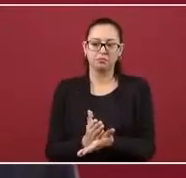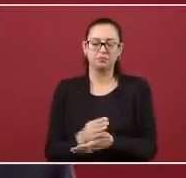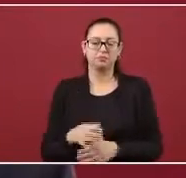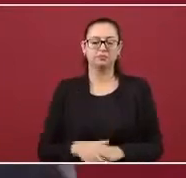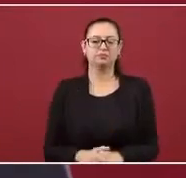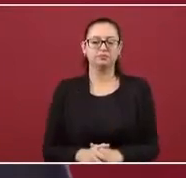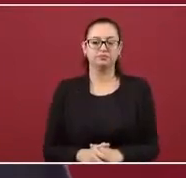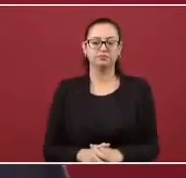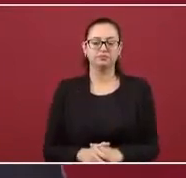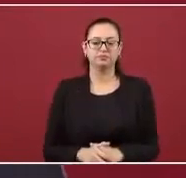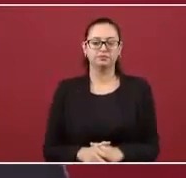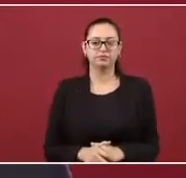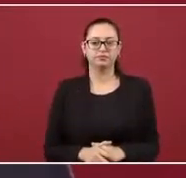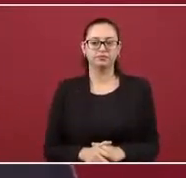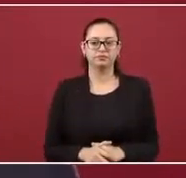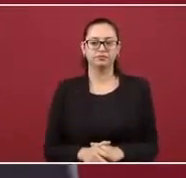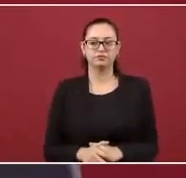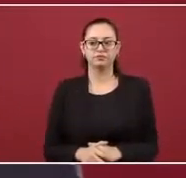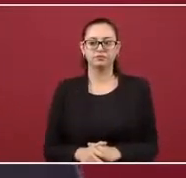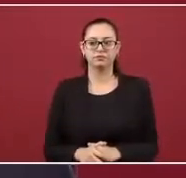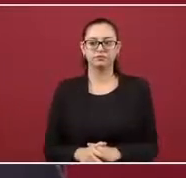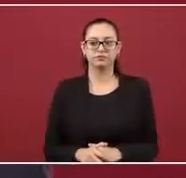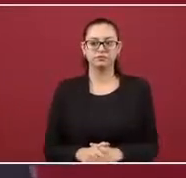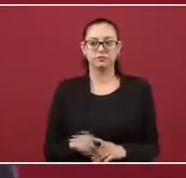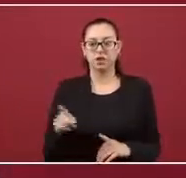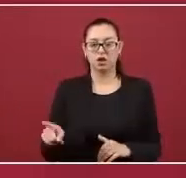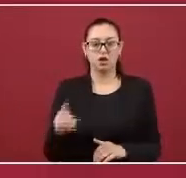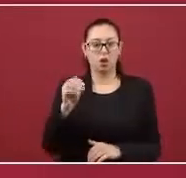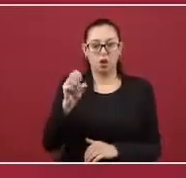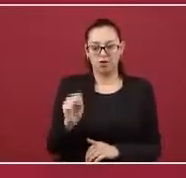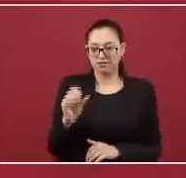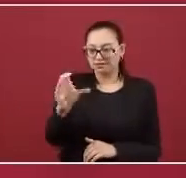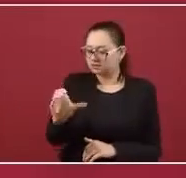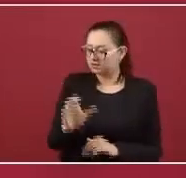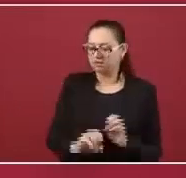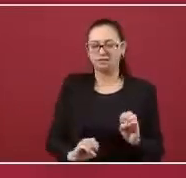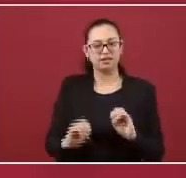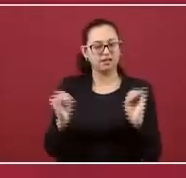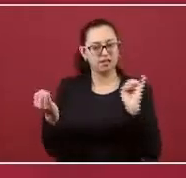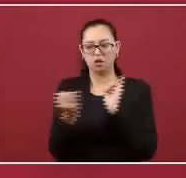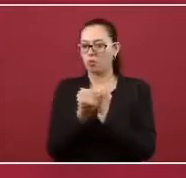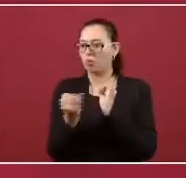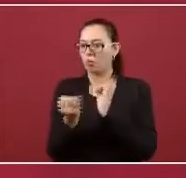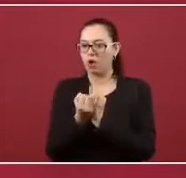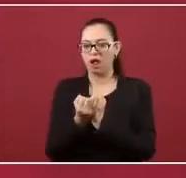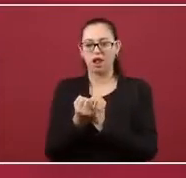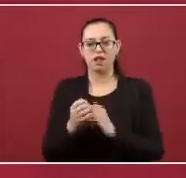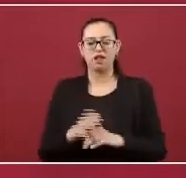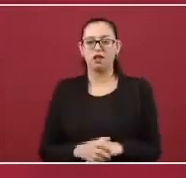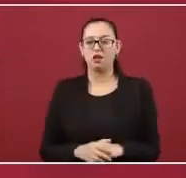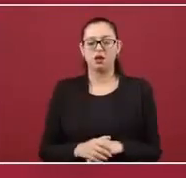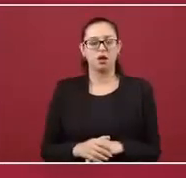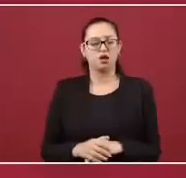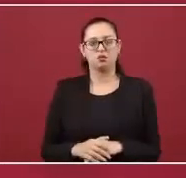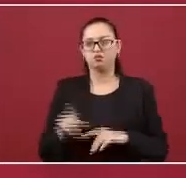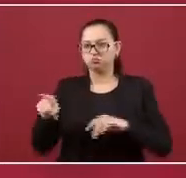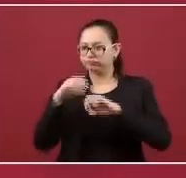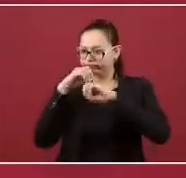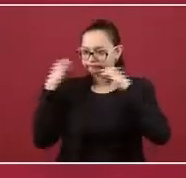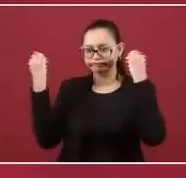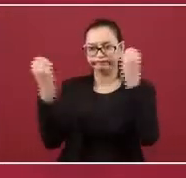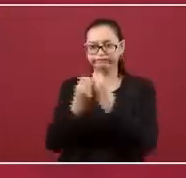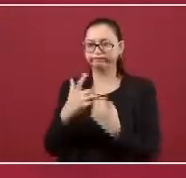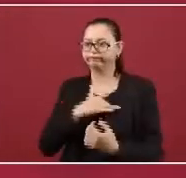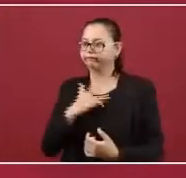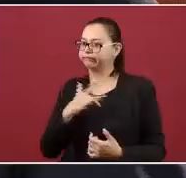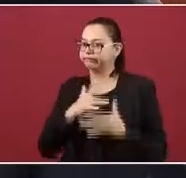ni a organizaciones sociales, ni a organizaciones filantrópicas,